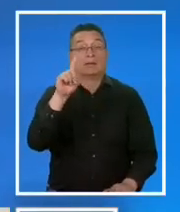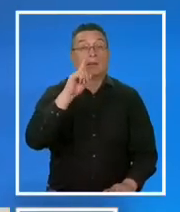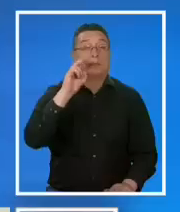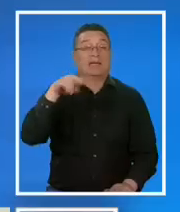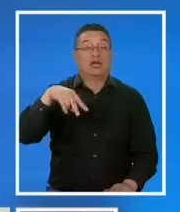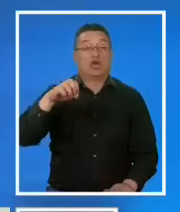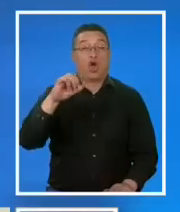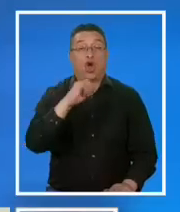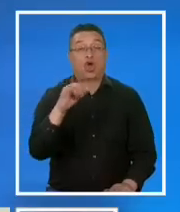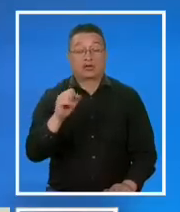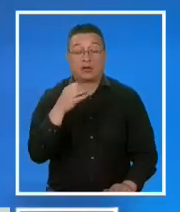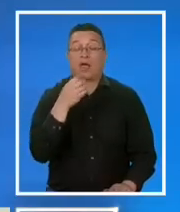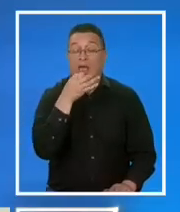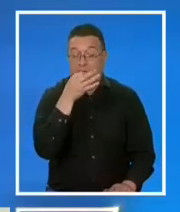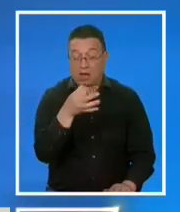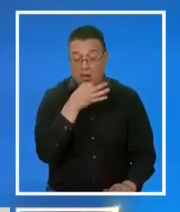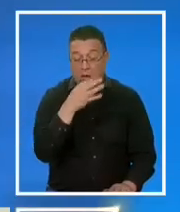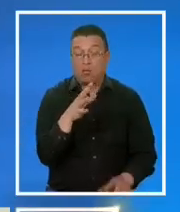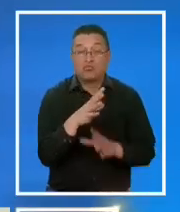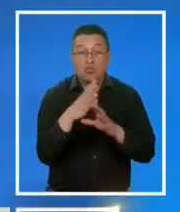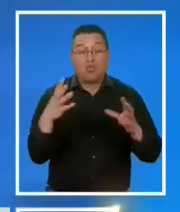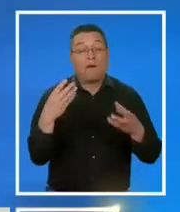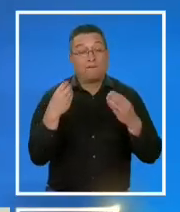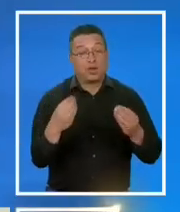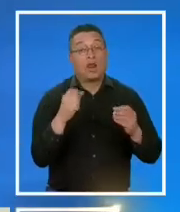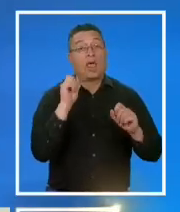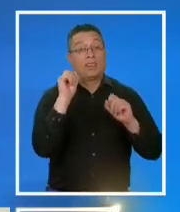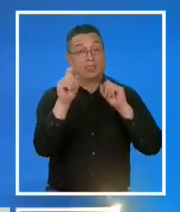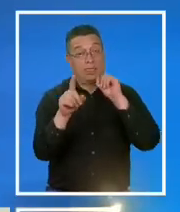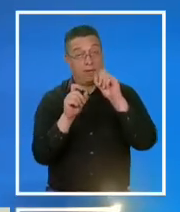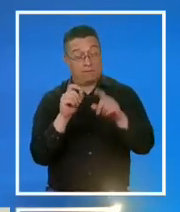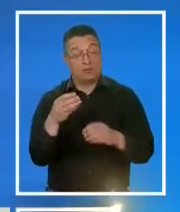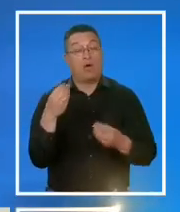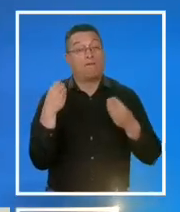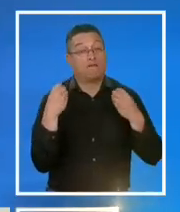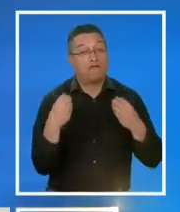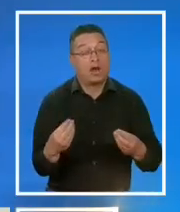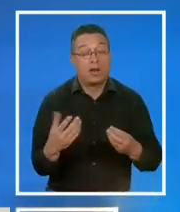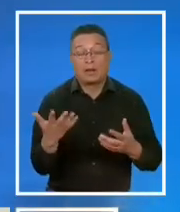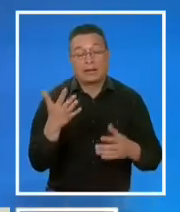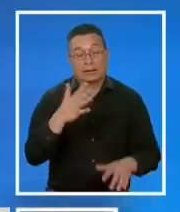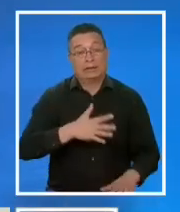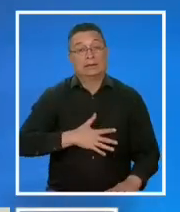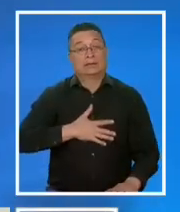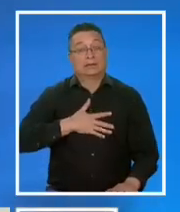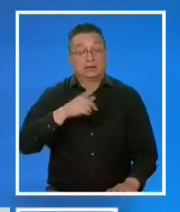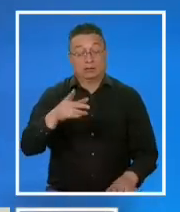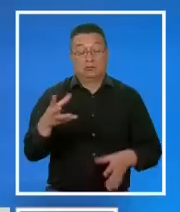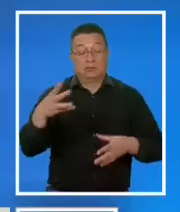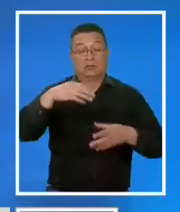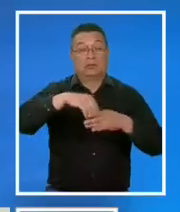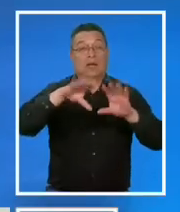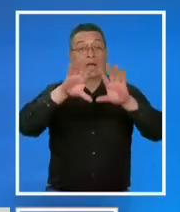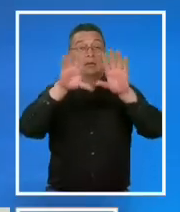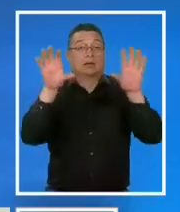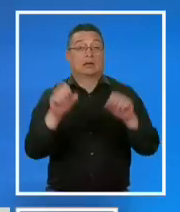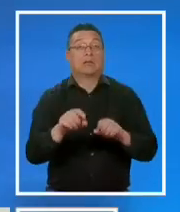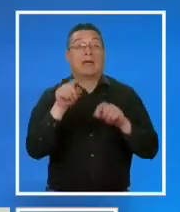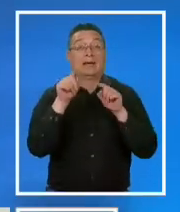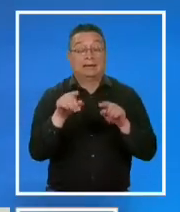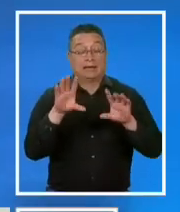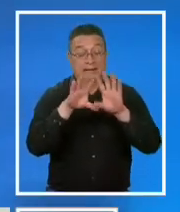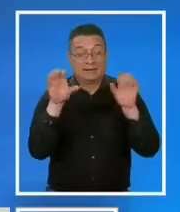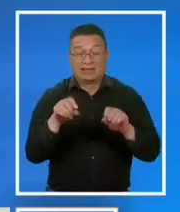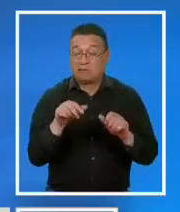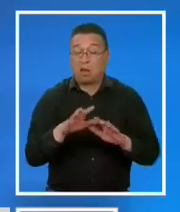Espinoza por ejemplo él hizo una muy buena defensa de lo que él considera que es malo el sistema yo creo que efectivamente este